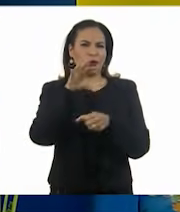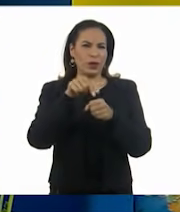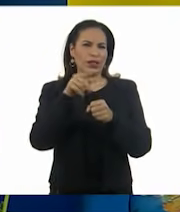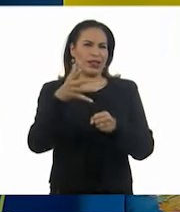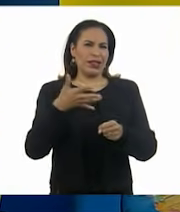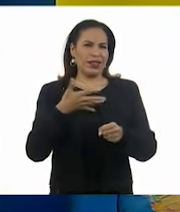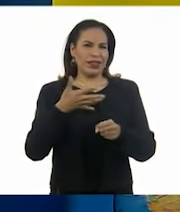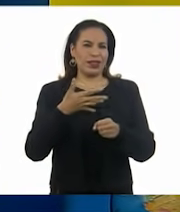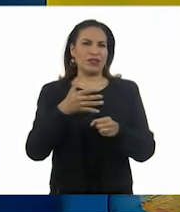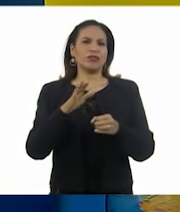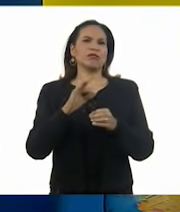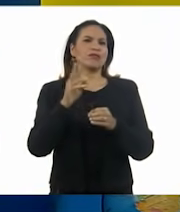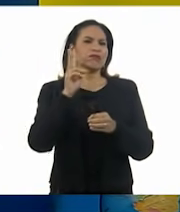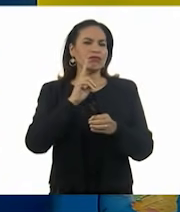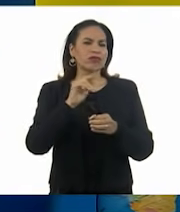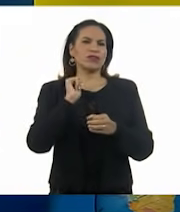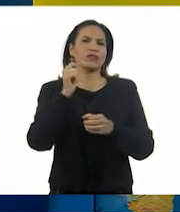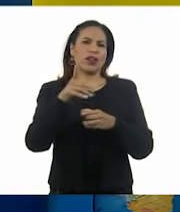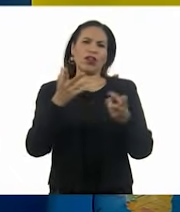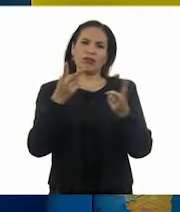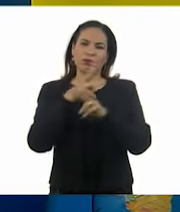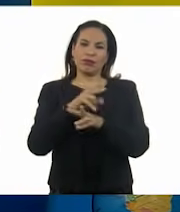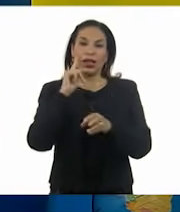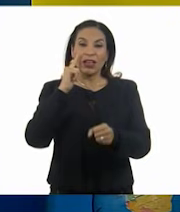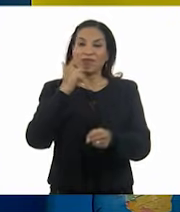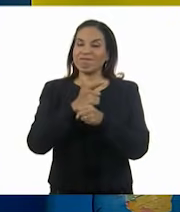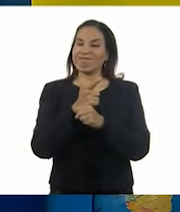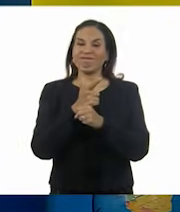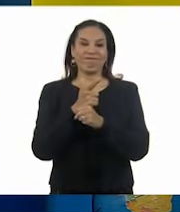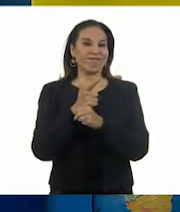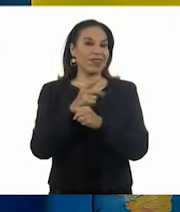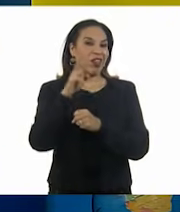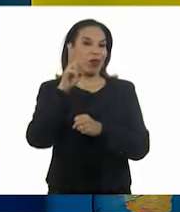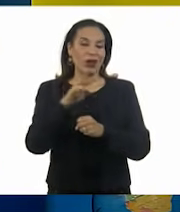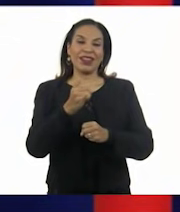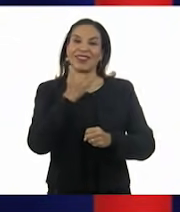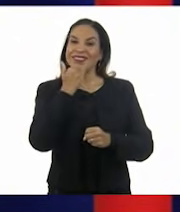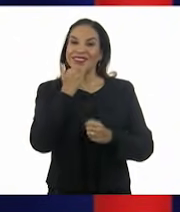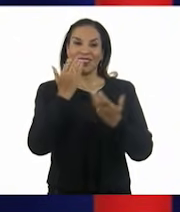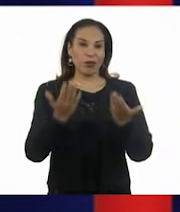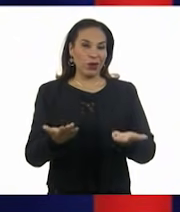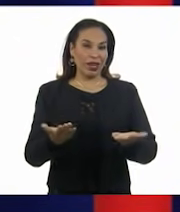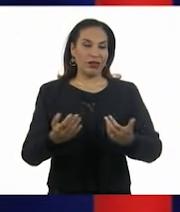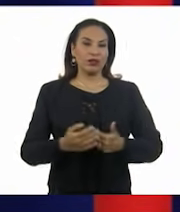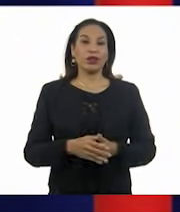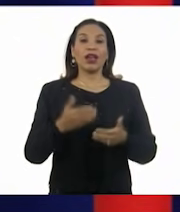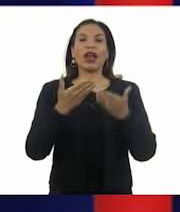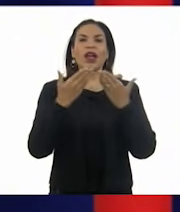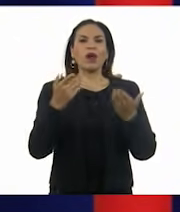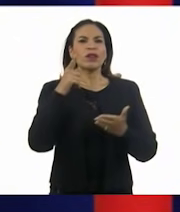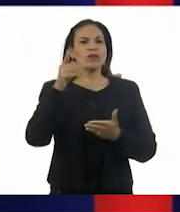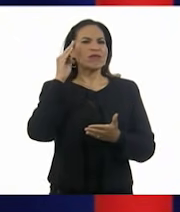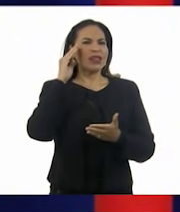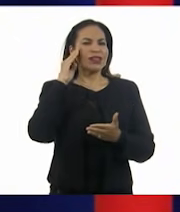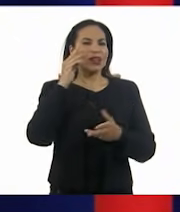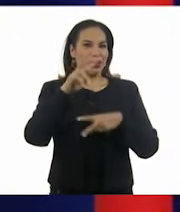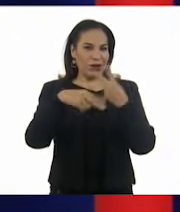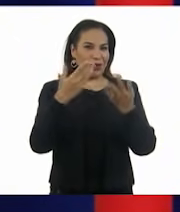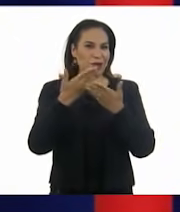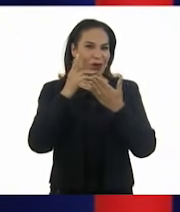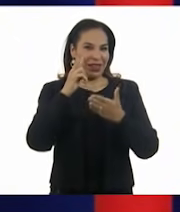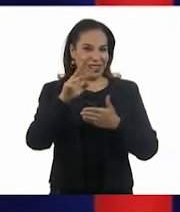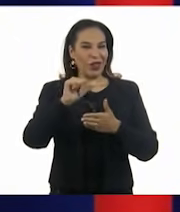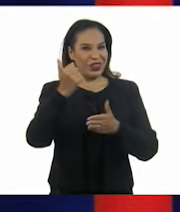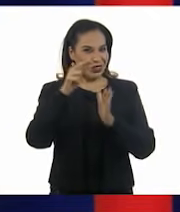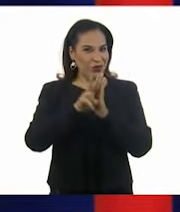tenemos, comprobarla o al contrario, darnos cuenta de que la verdad estábamos equivocados. Y ahora, ¿qué les parece si vamos a ver